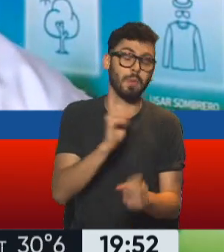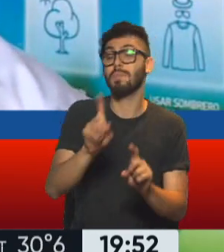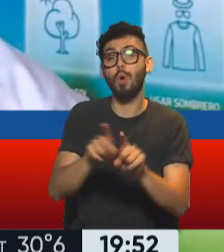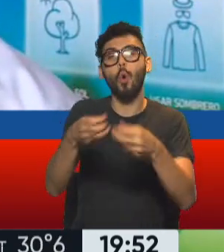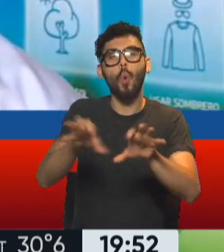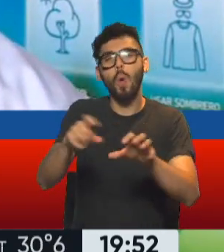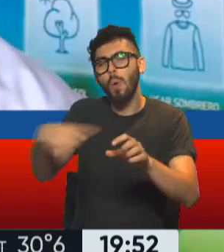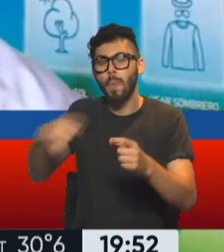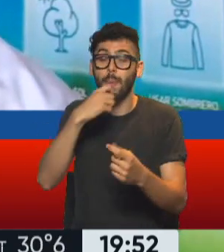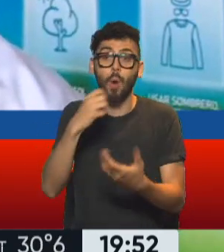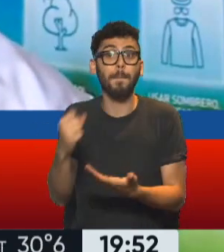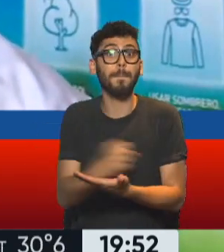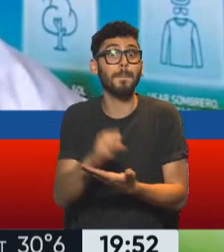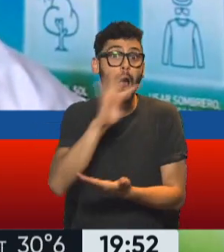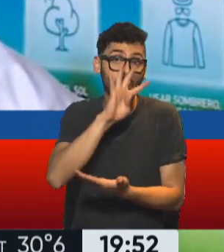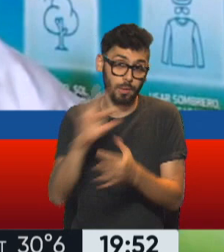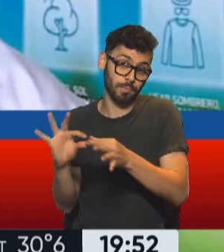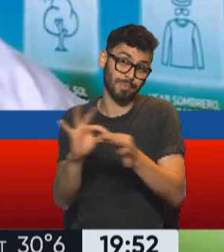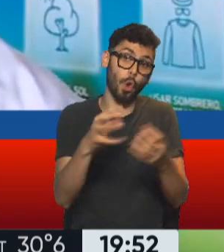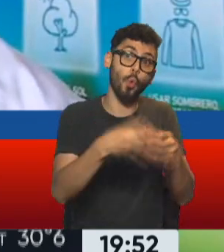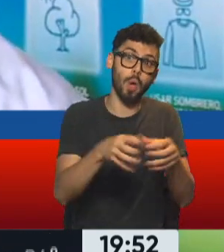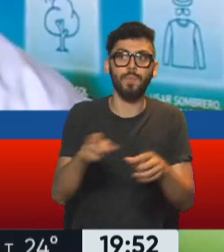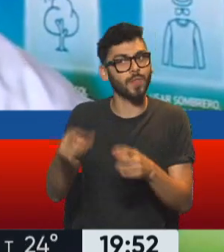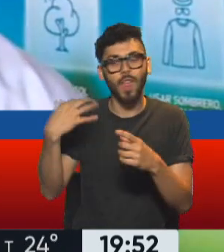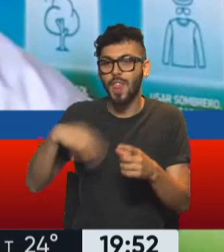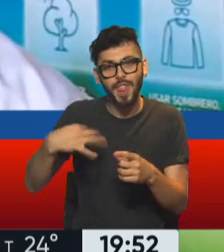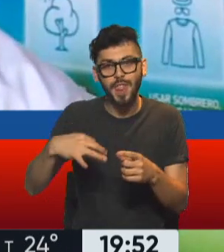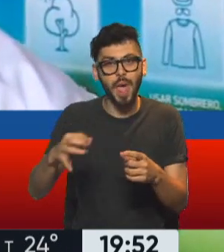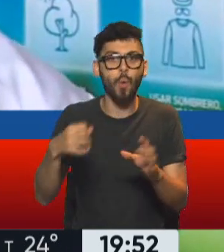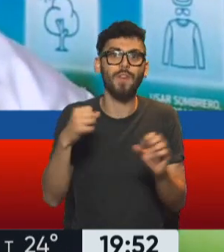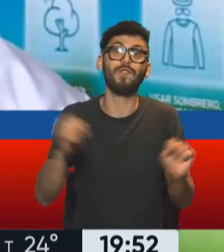huevo. Por ejemplo, la mayonesa es muy común. Esto tiene que estar siempre a temperatura refrigerada.